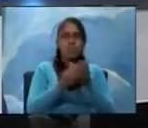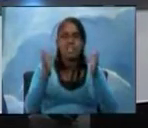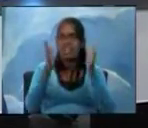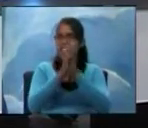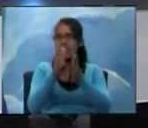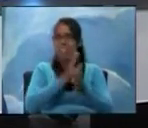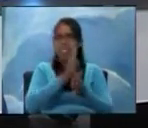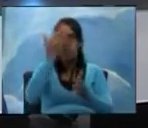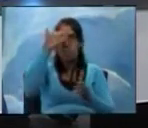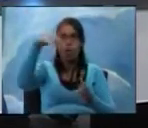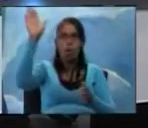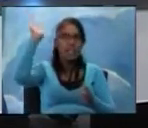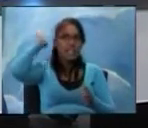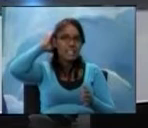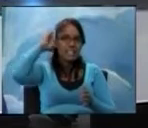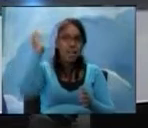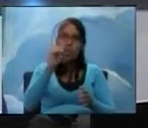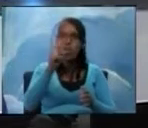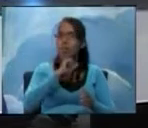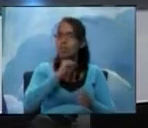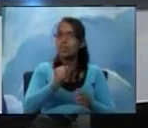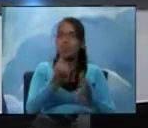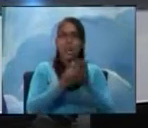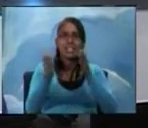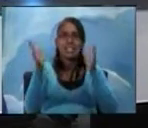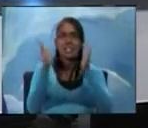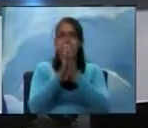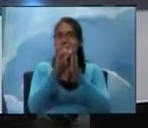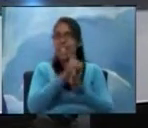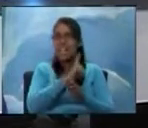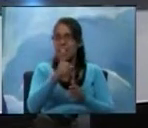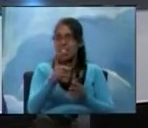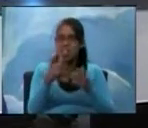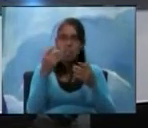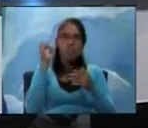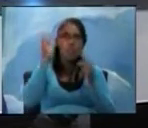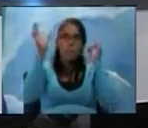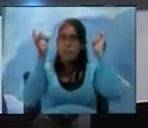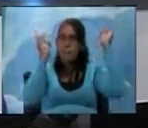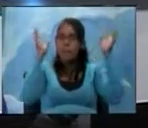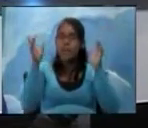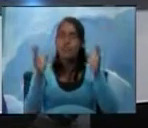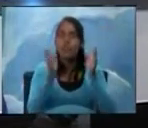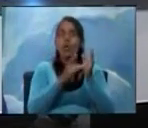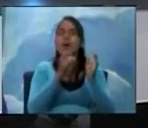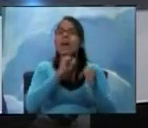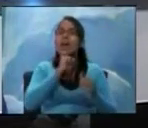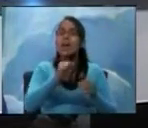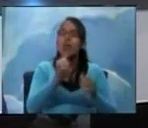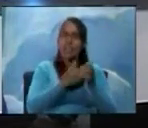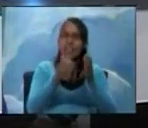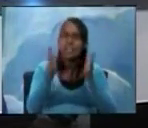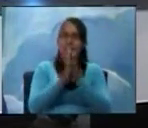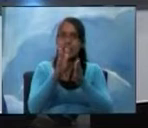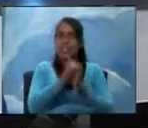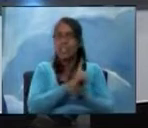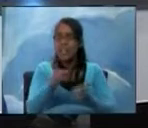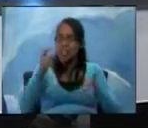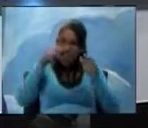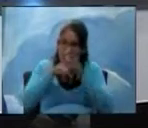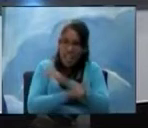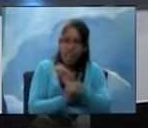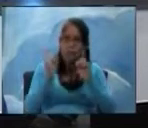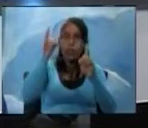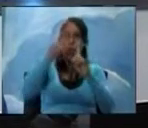de hipocresía, no es una santidad de apariencia, es una santidad de adentro